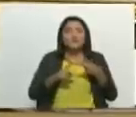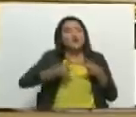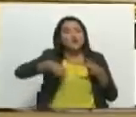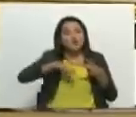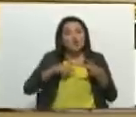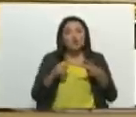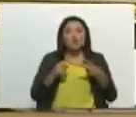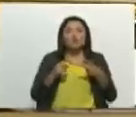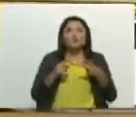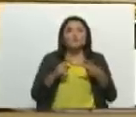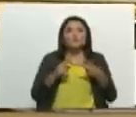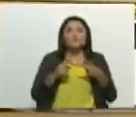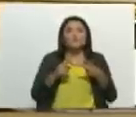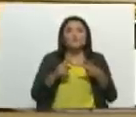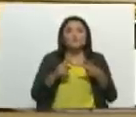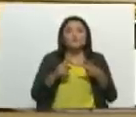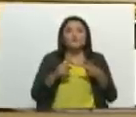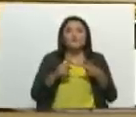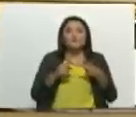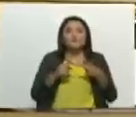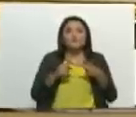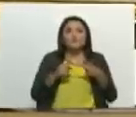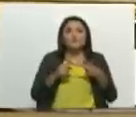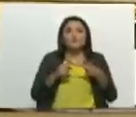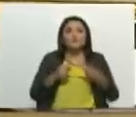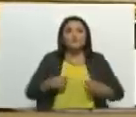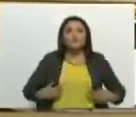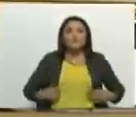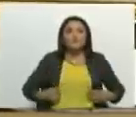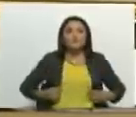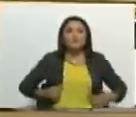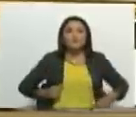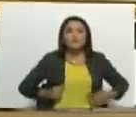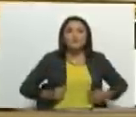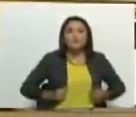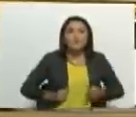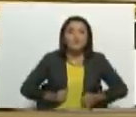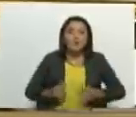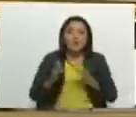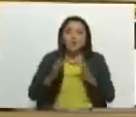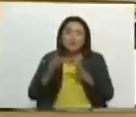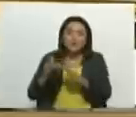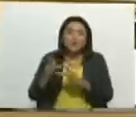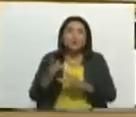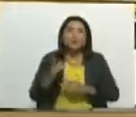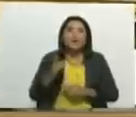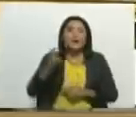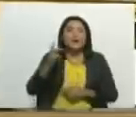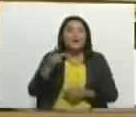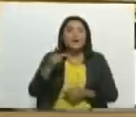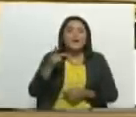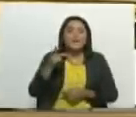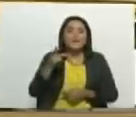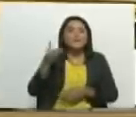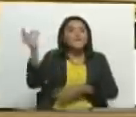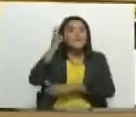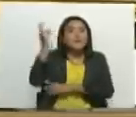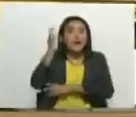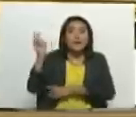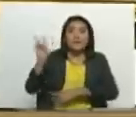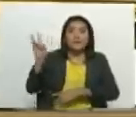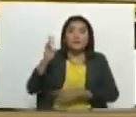contacto, en razón de la necesaria colaboración entre los poderes, con el Fiscal General de la República, y